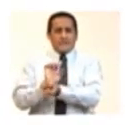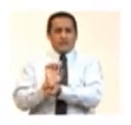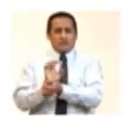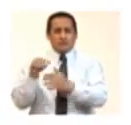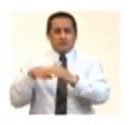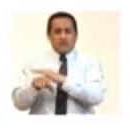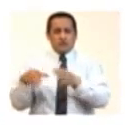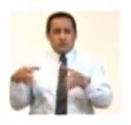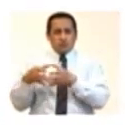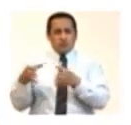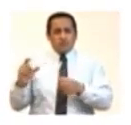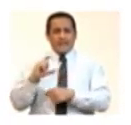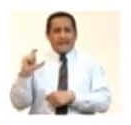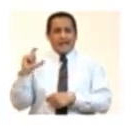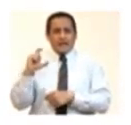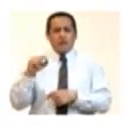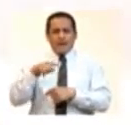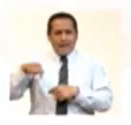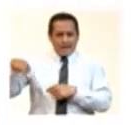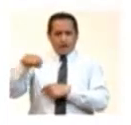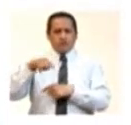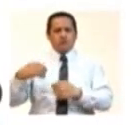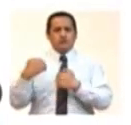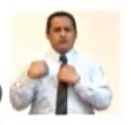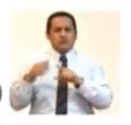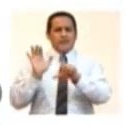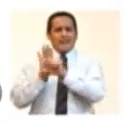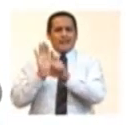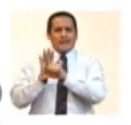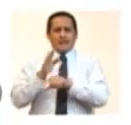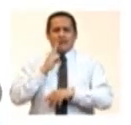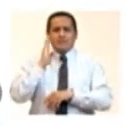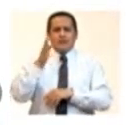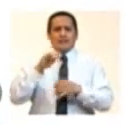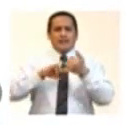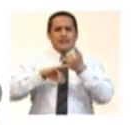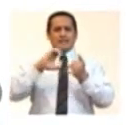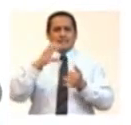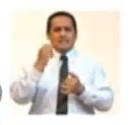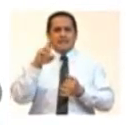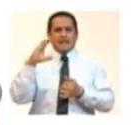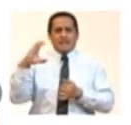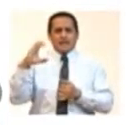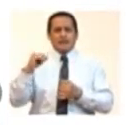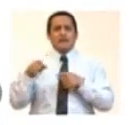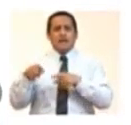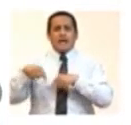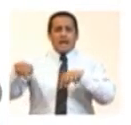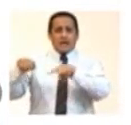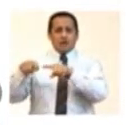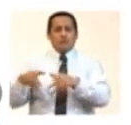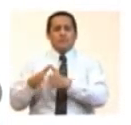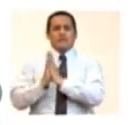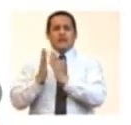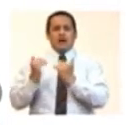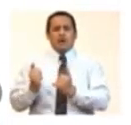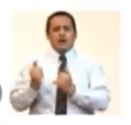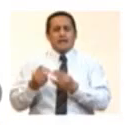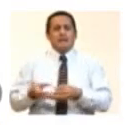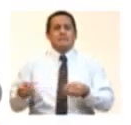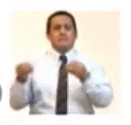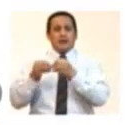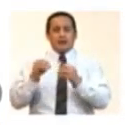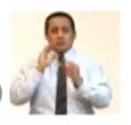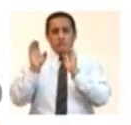internos están bajo un régimen del denominado CEREC y ellos lo que pedían era